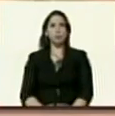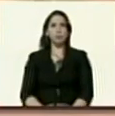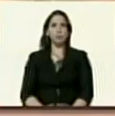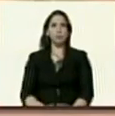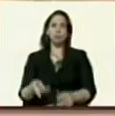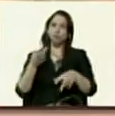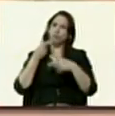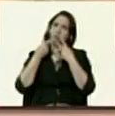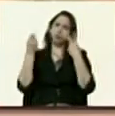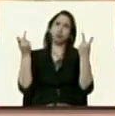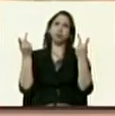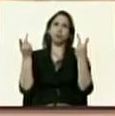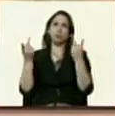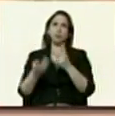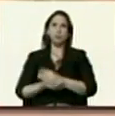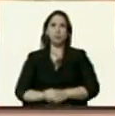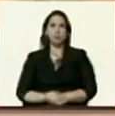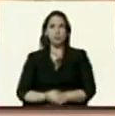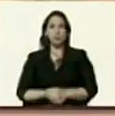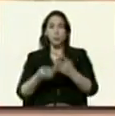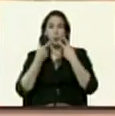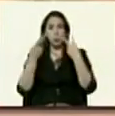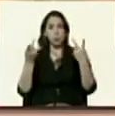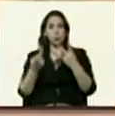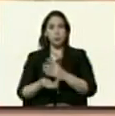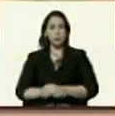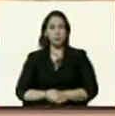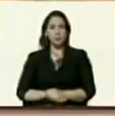el mensaje, a llevar el mensaje.